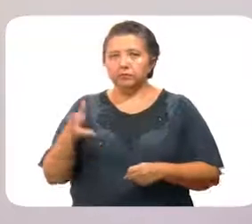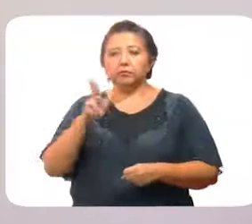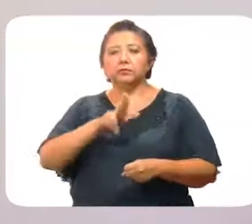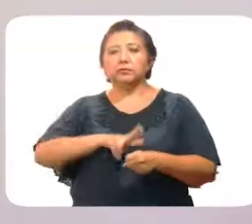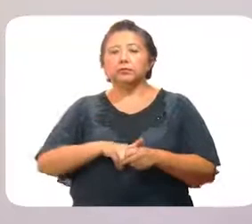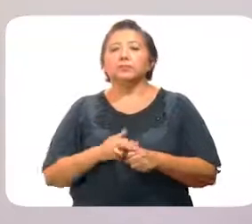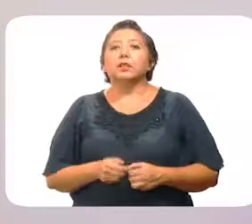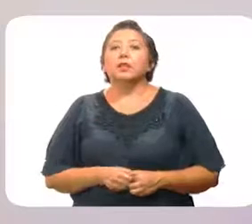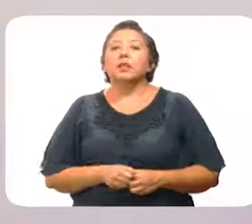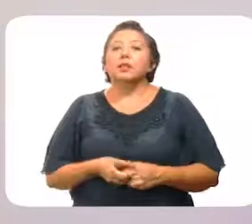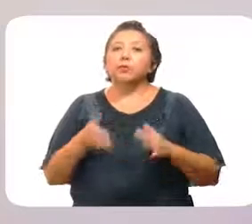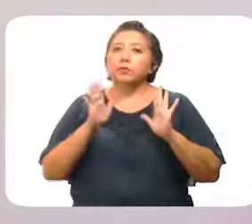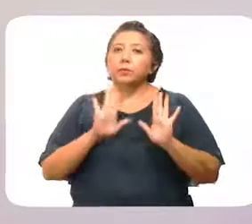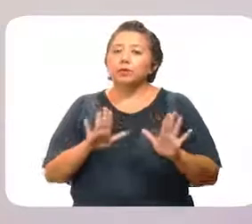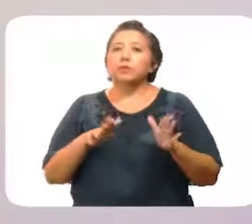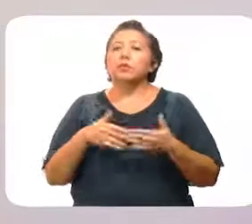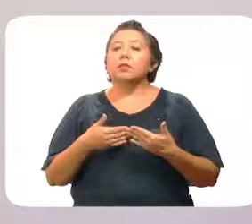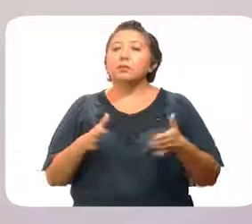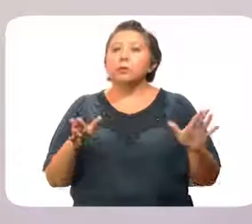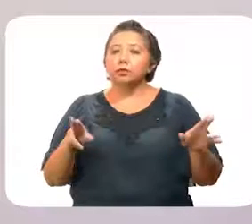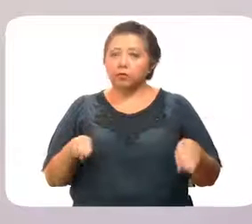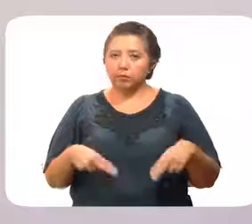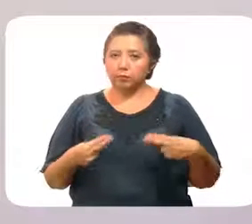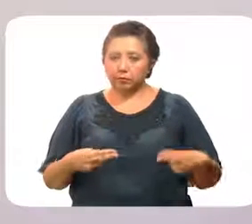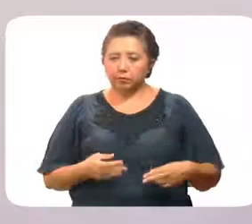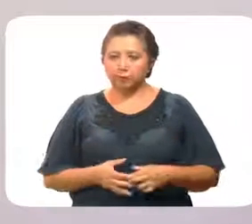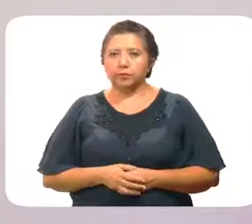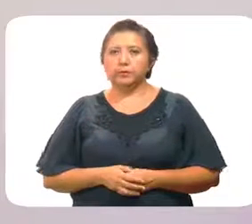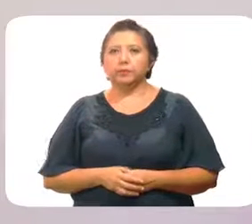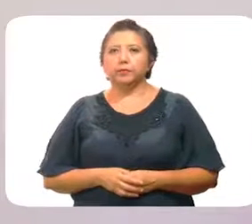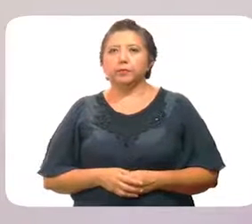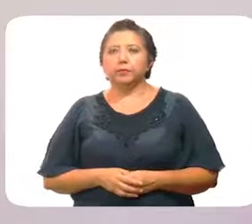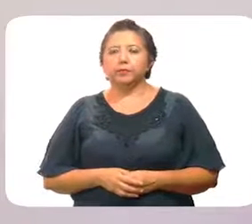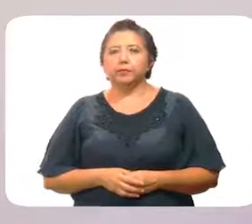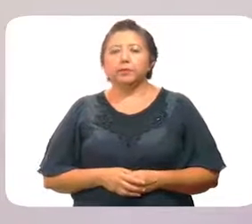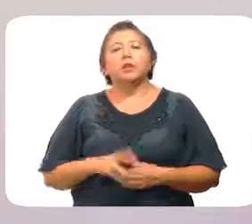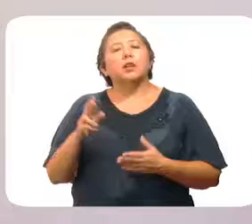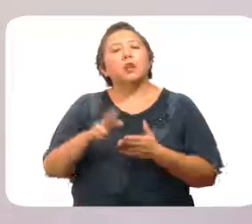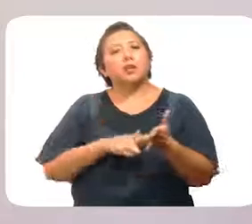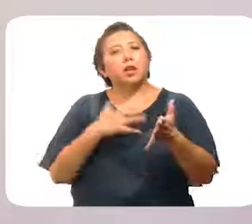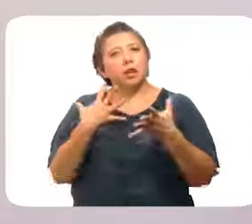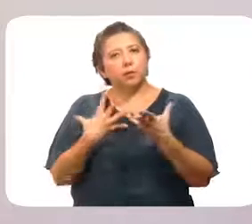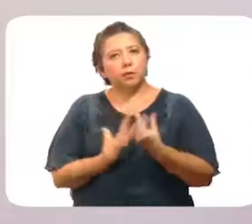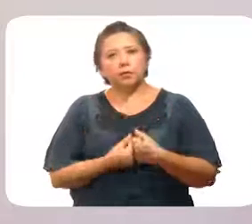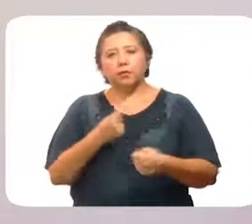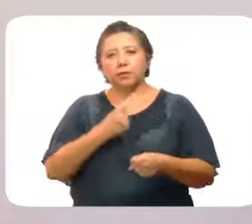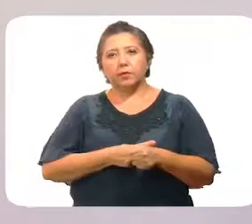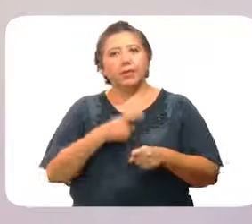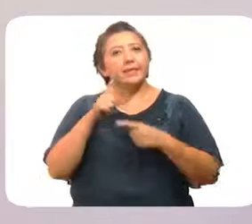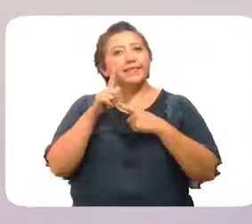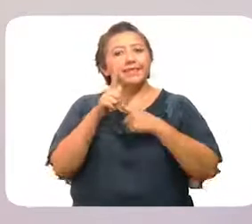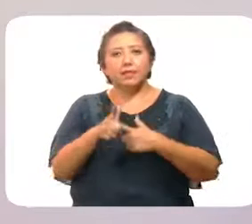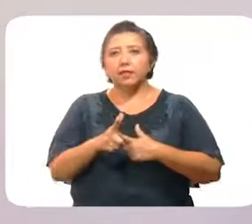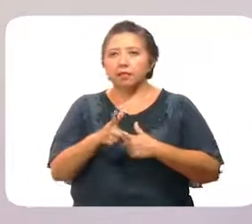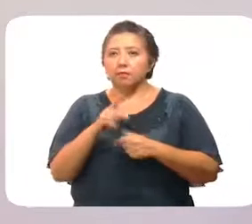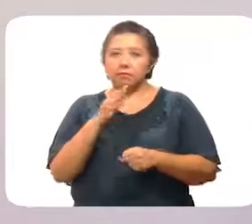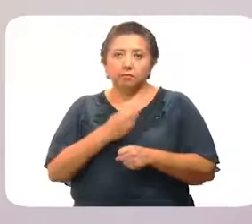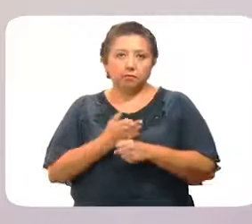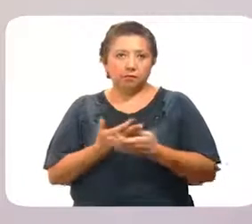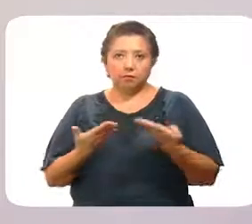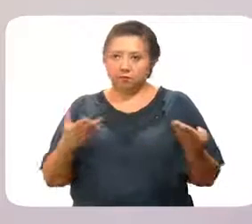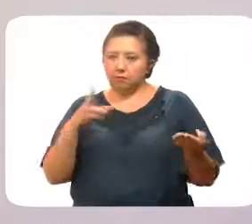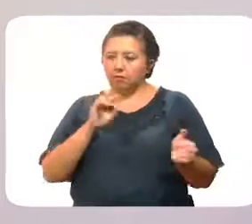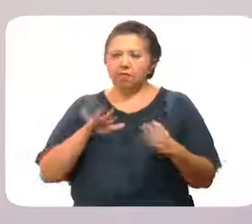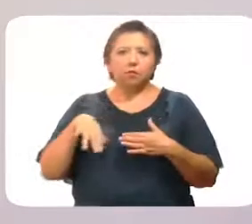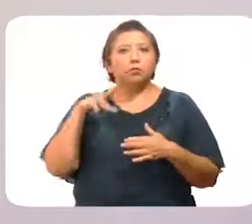nuestra capacidad hospitalaria e interrumpir el proceso de reactivación económica. Reiteramos, la pandemia sigue y no es momento de bajar